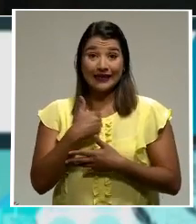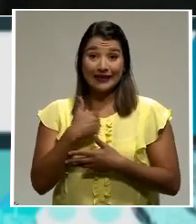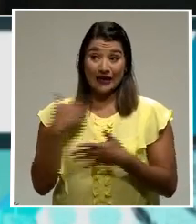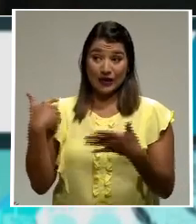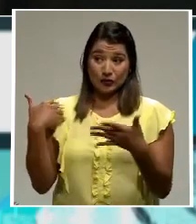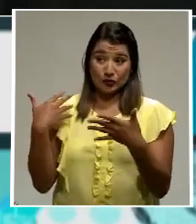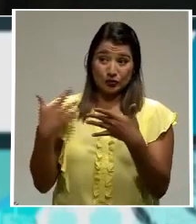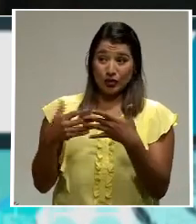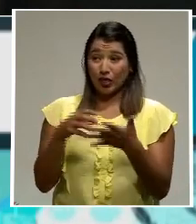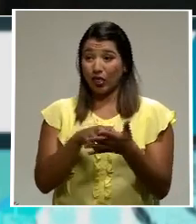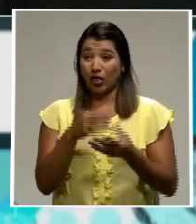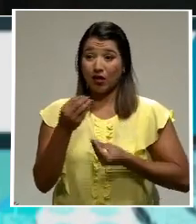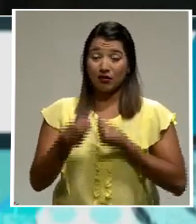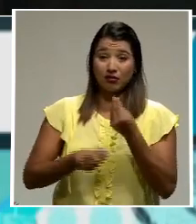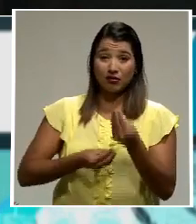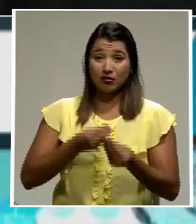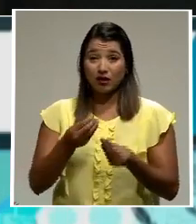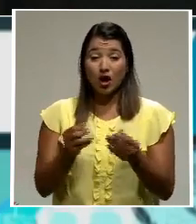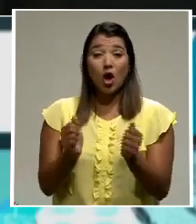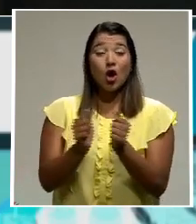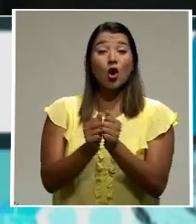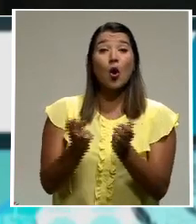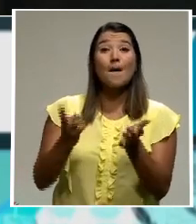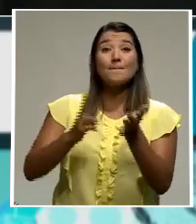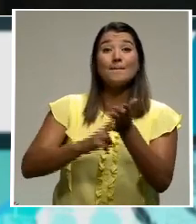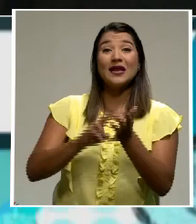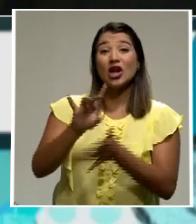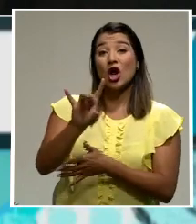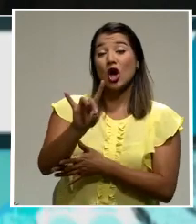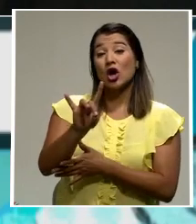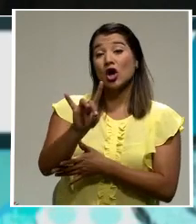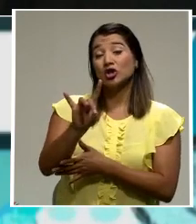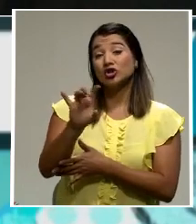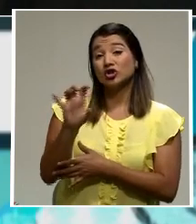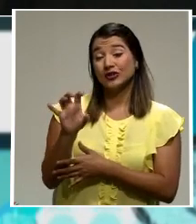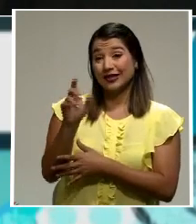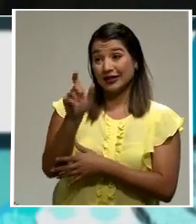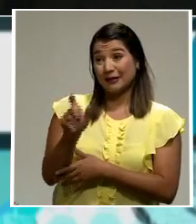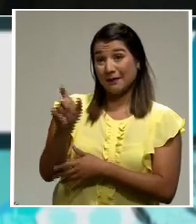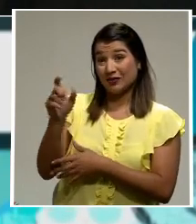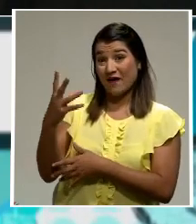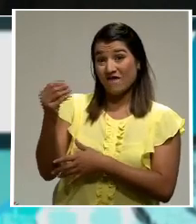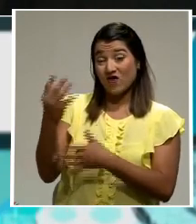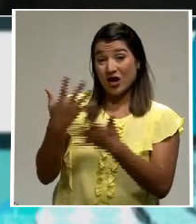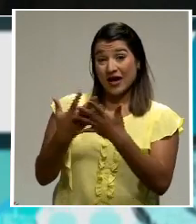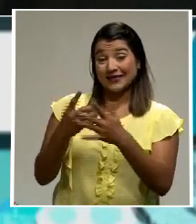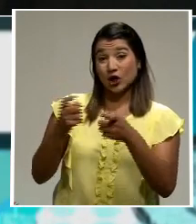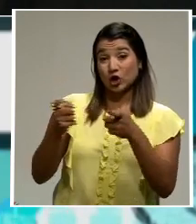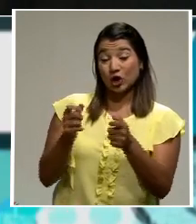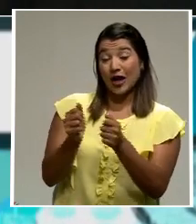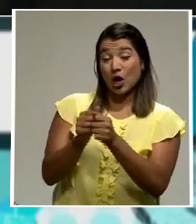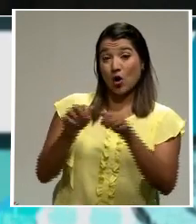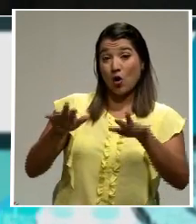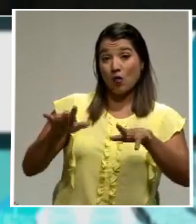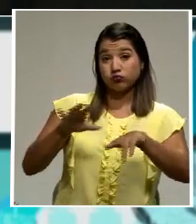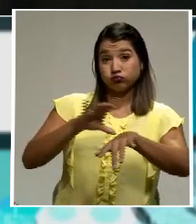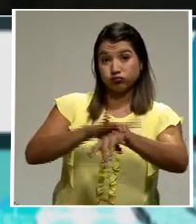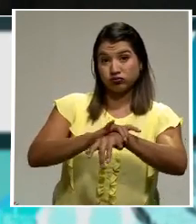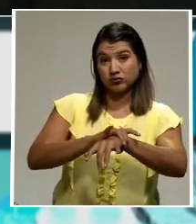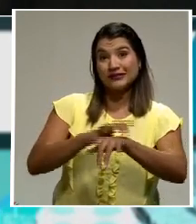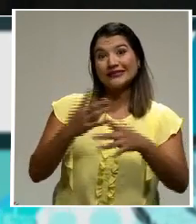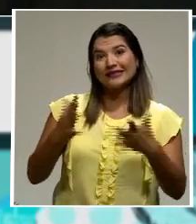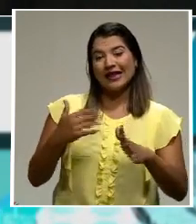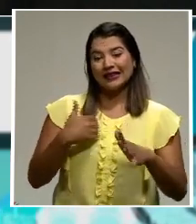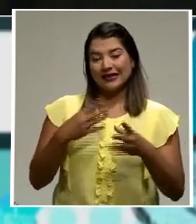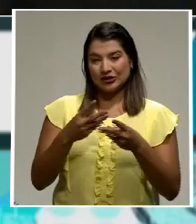mes sobre qué iba a pasar con 1.800 privados de libertad que en este momento son monitoreados con este sistema. Don Ernesto. Así es,